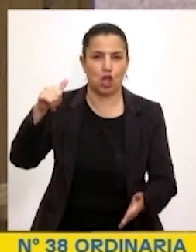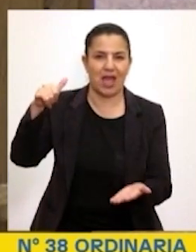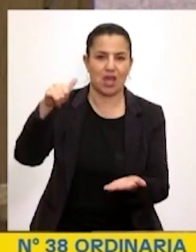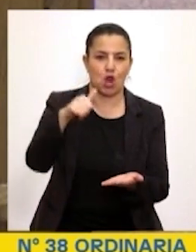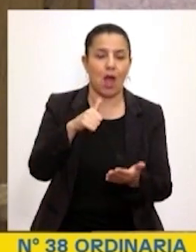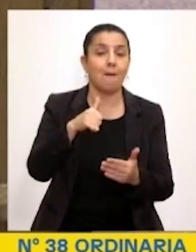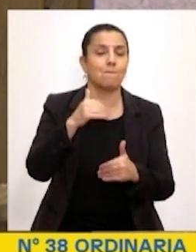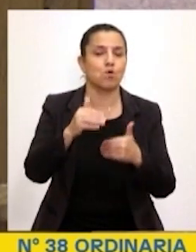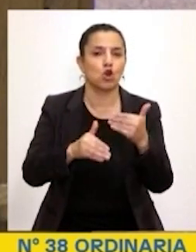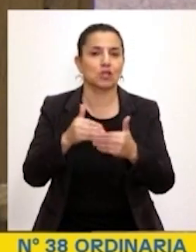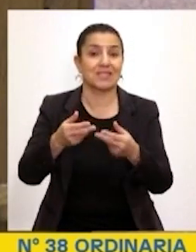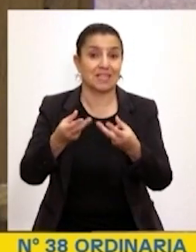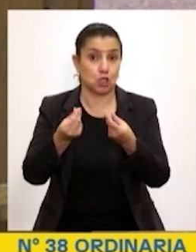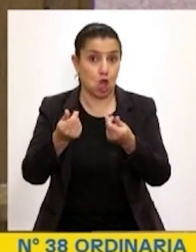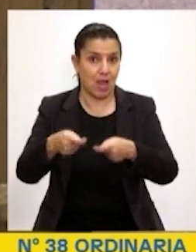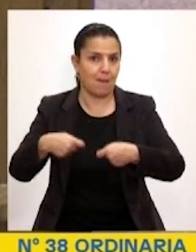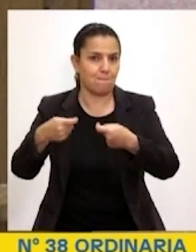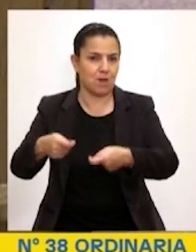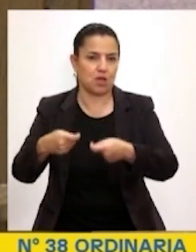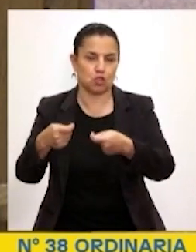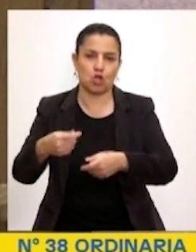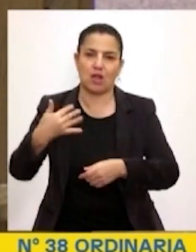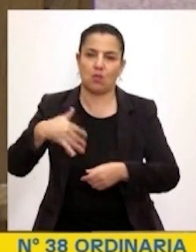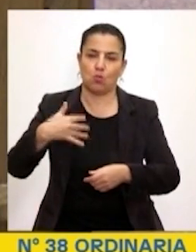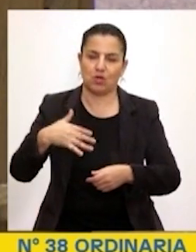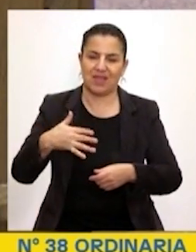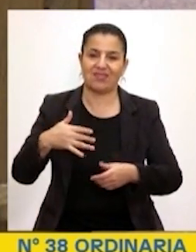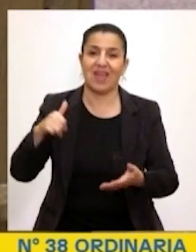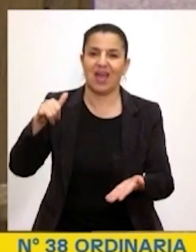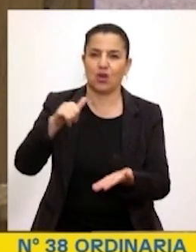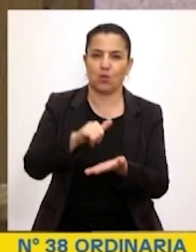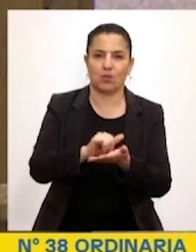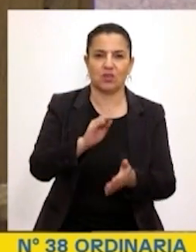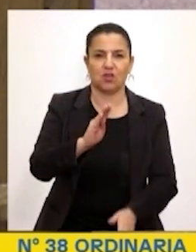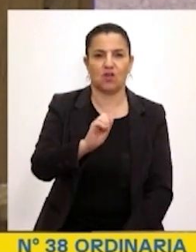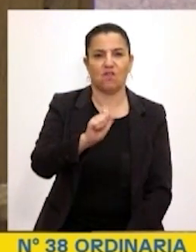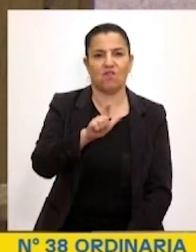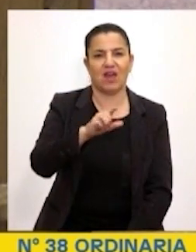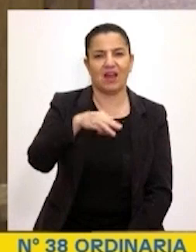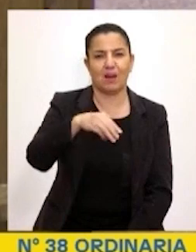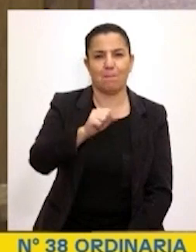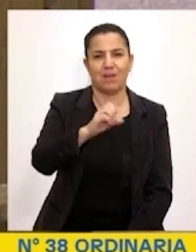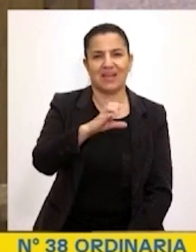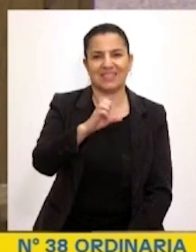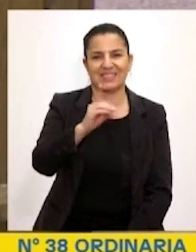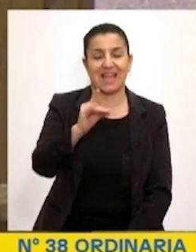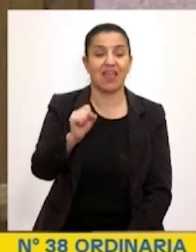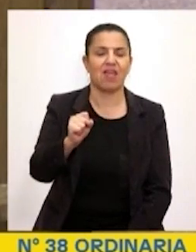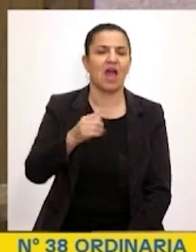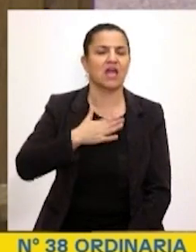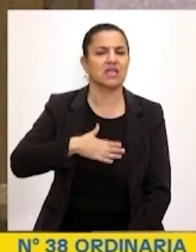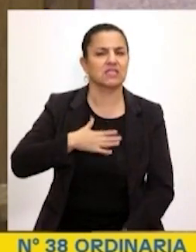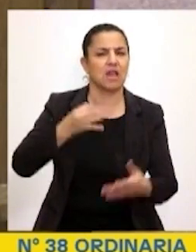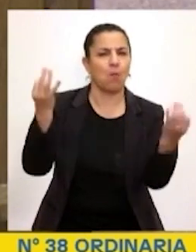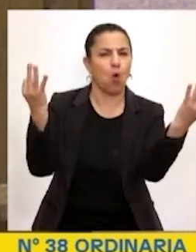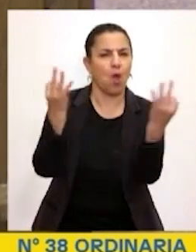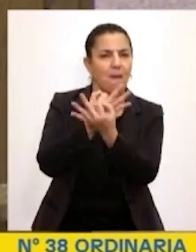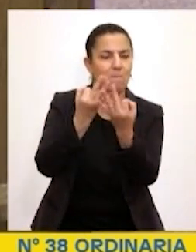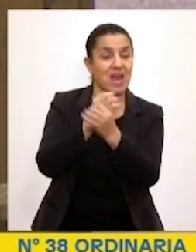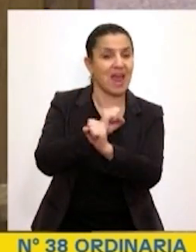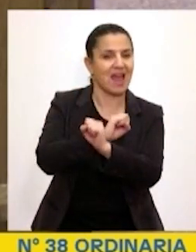de inversión importante en el aeropuerto de balmaseda y quisiéramos que se especificara con absoluta Claridad